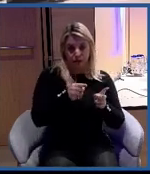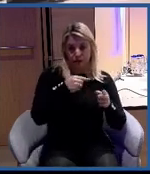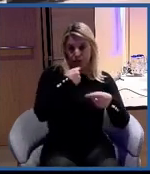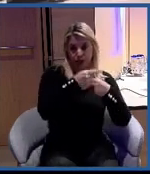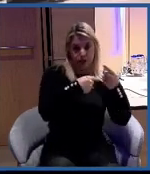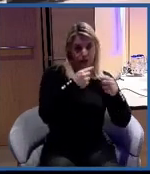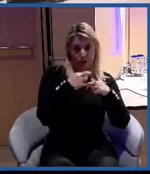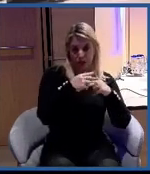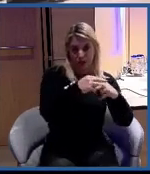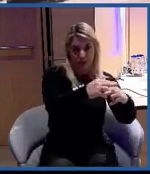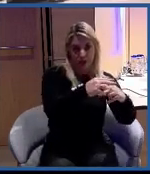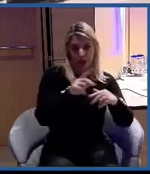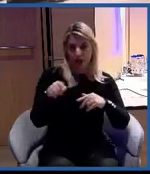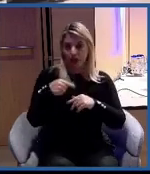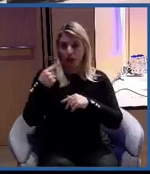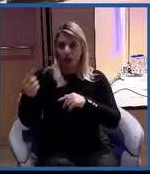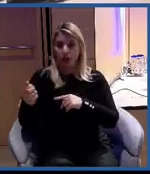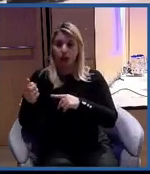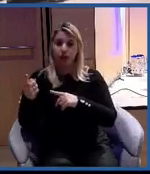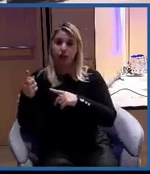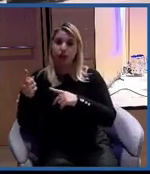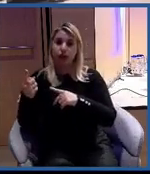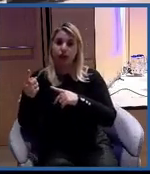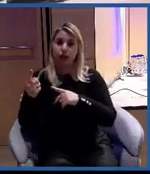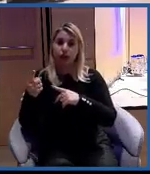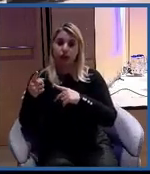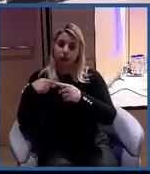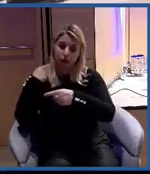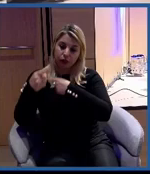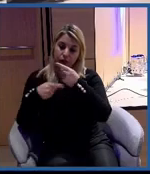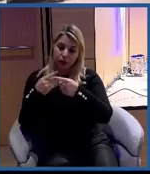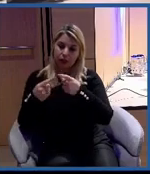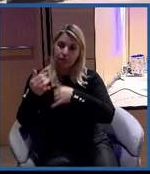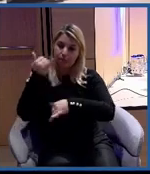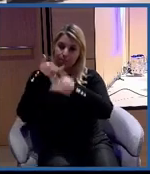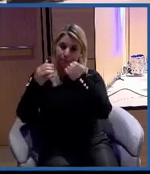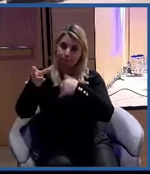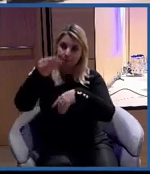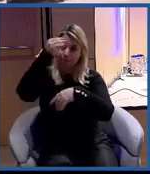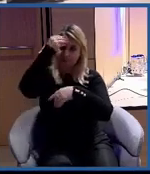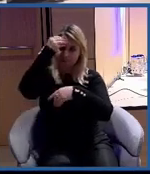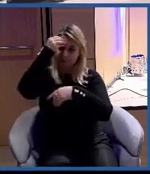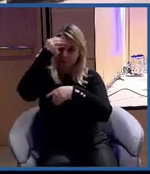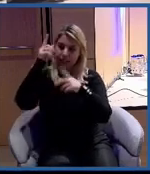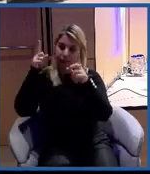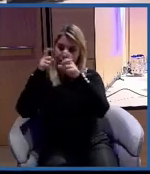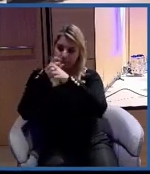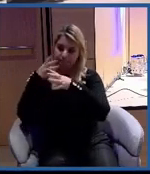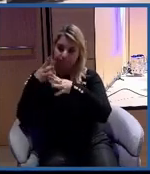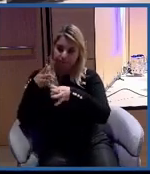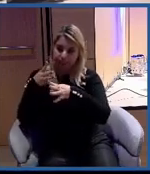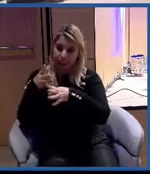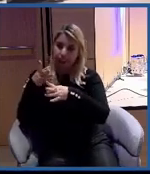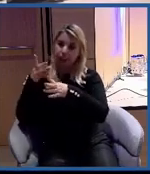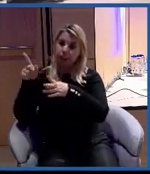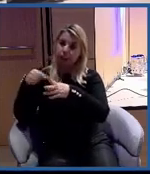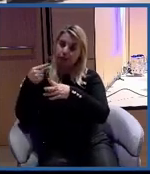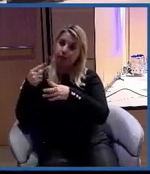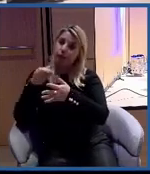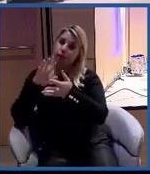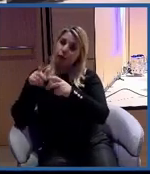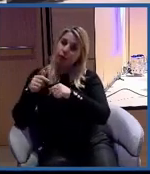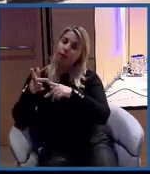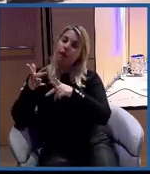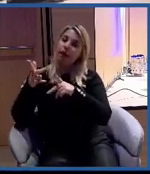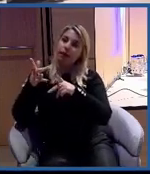y otro es tomar todos estos aprendizajes todos estas dificultades con las que nos encontramos y tomarlo como un